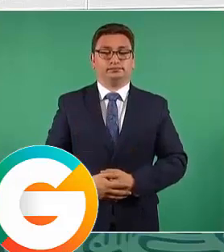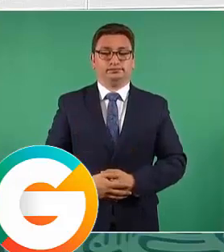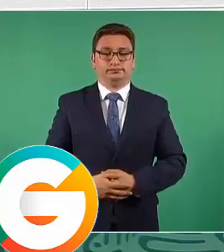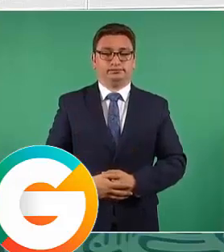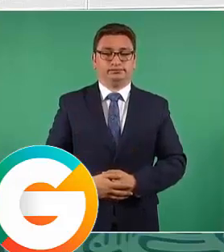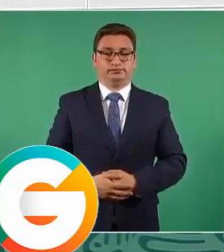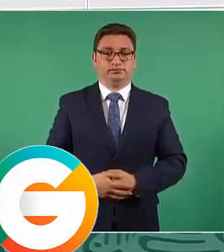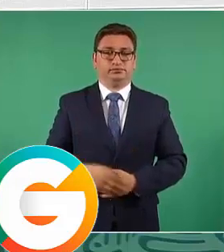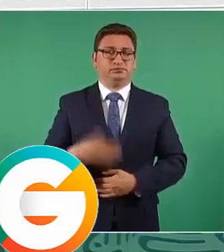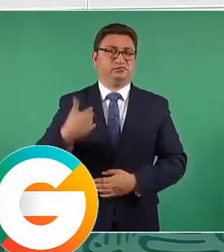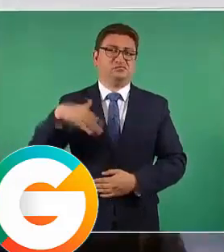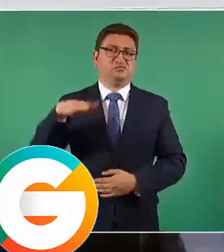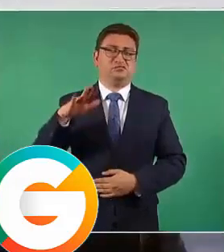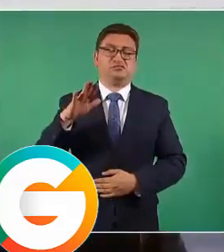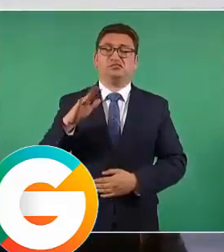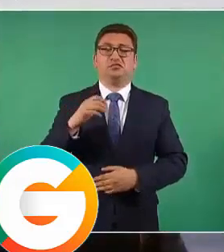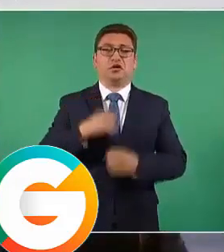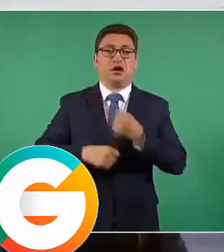Ya varios sexenios.